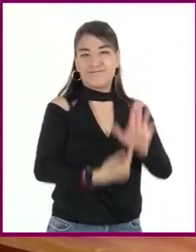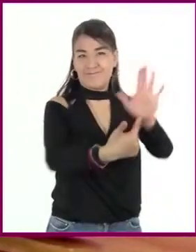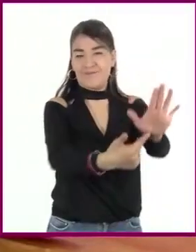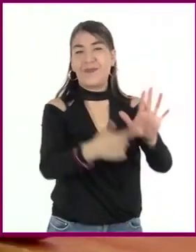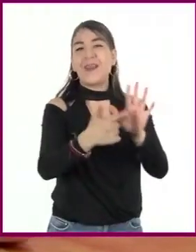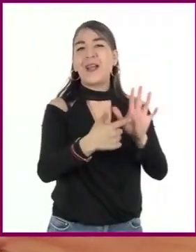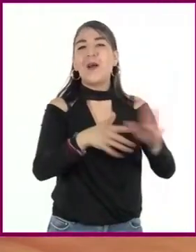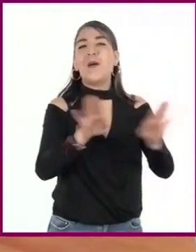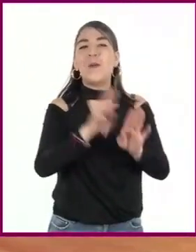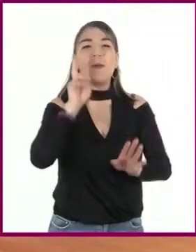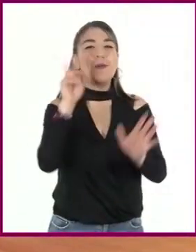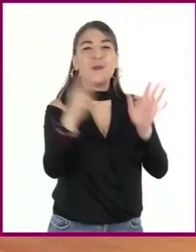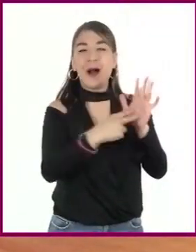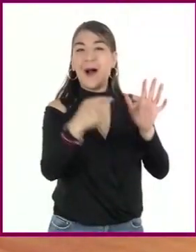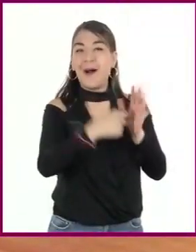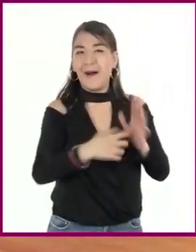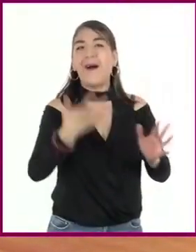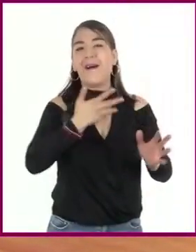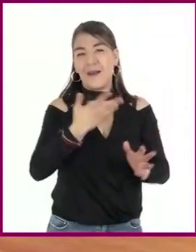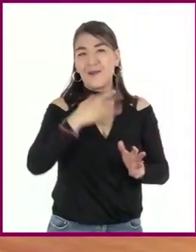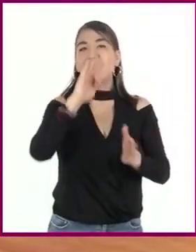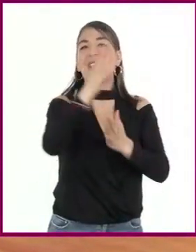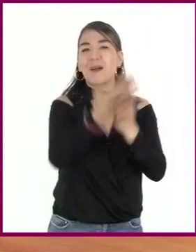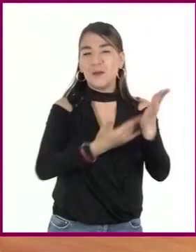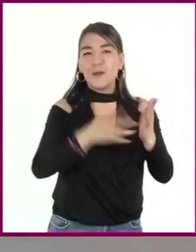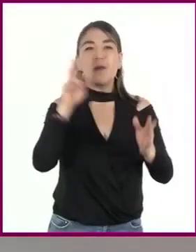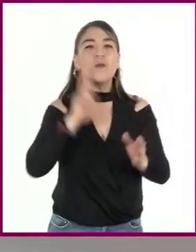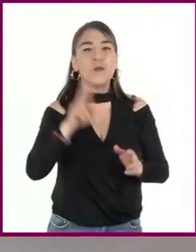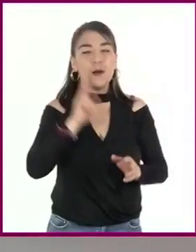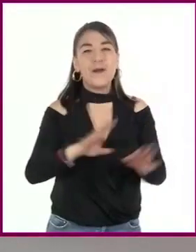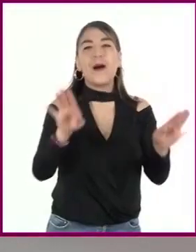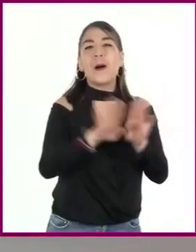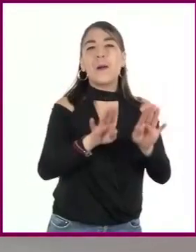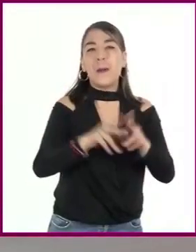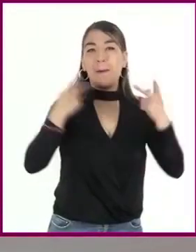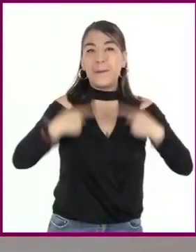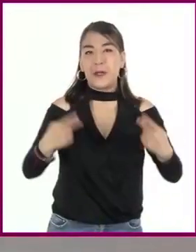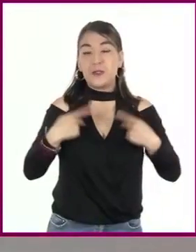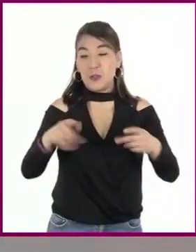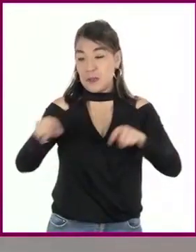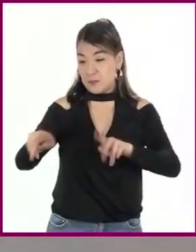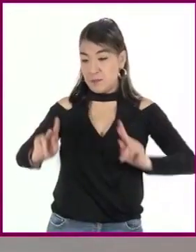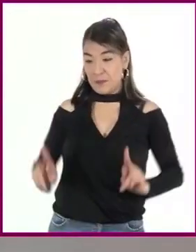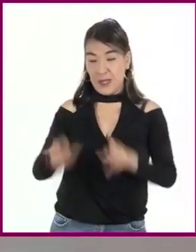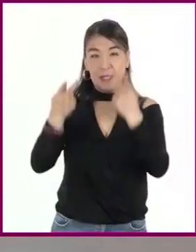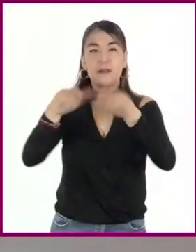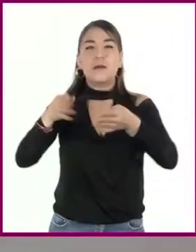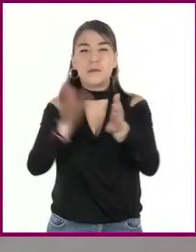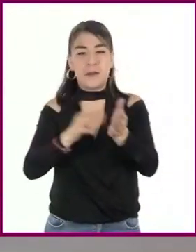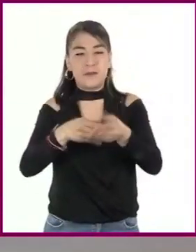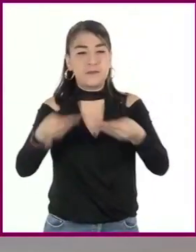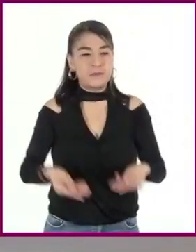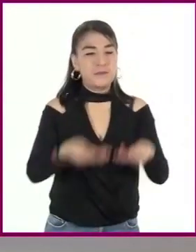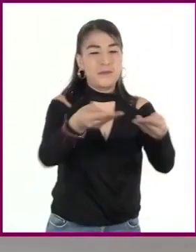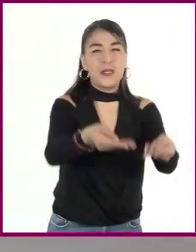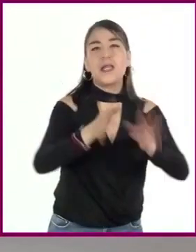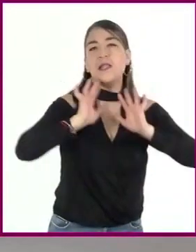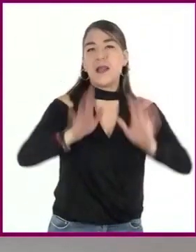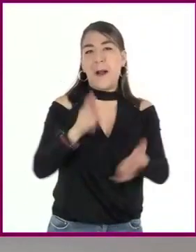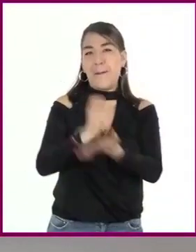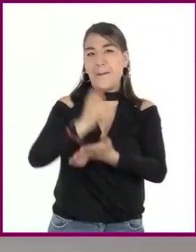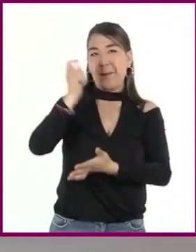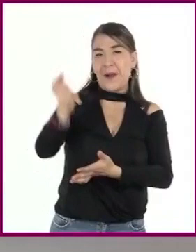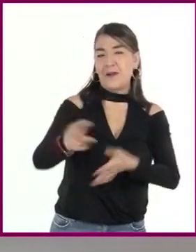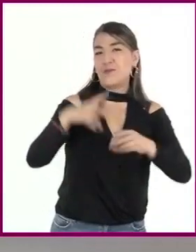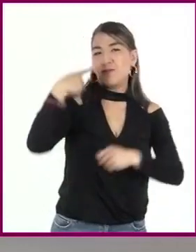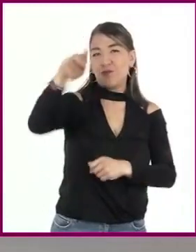Un soporte material es un documento que un vendedor expide para que tú puedas comprobar que ya lo pagaste y